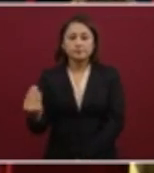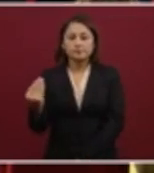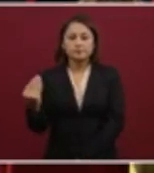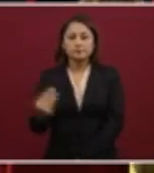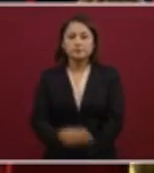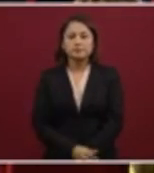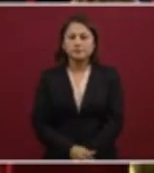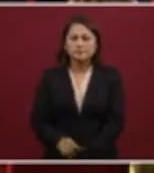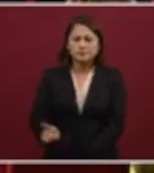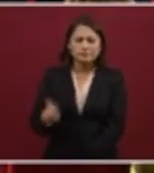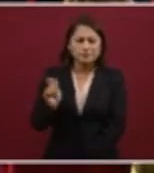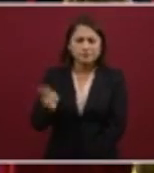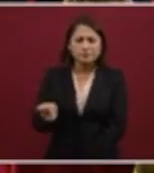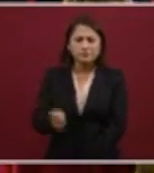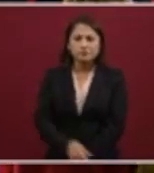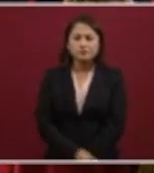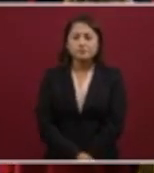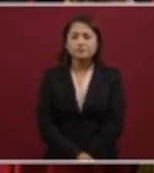¿Cómo?